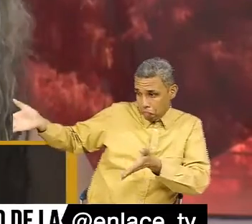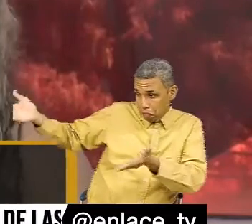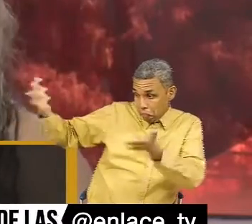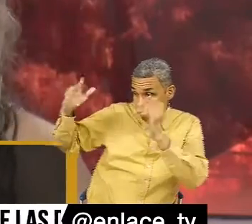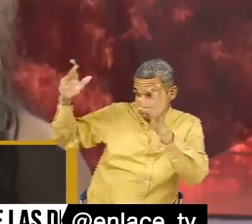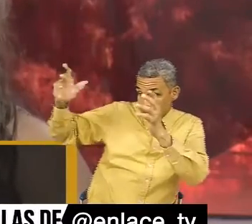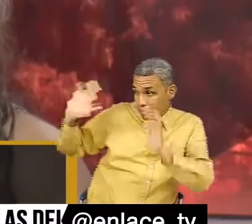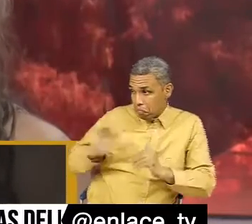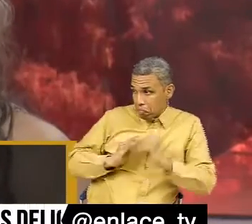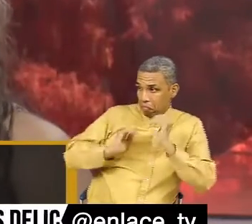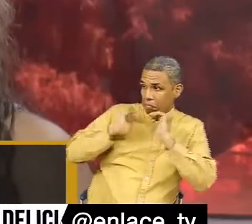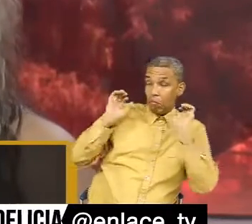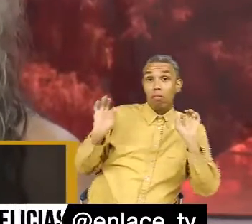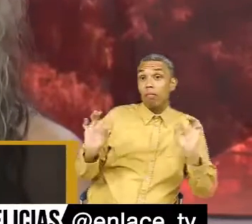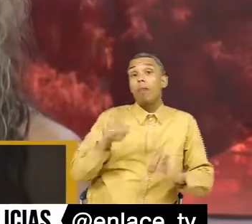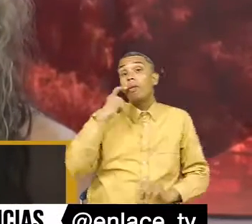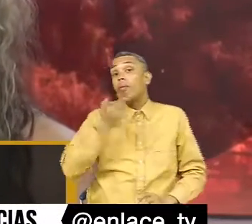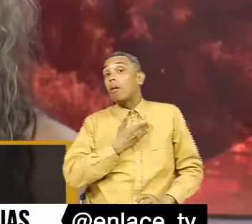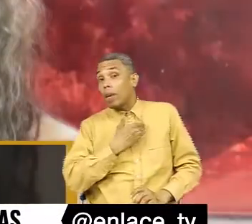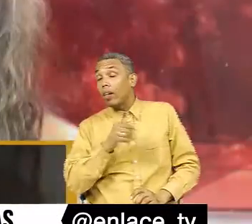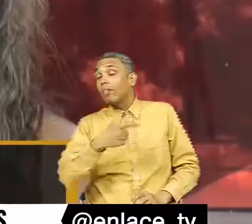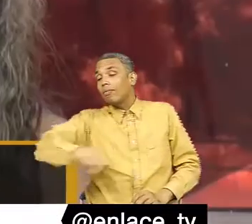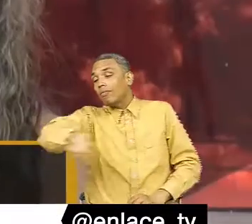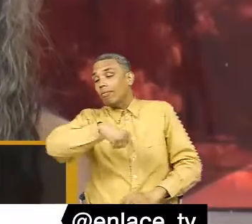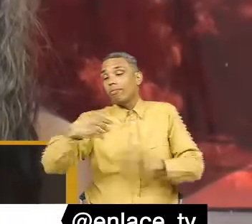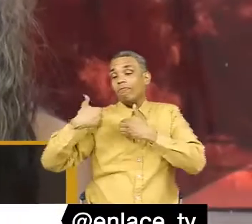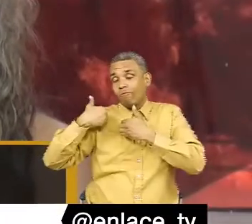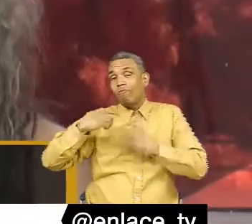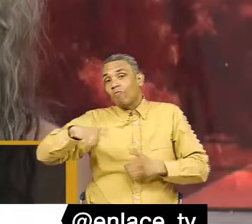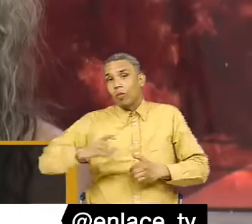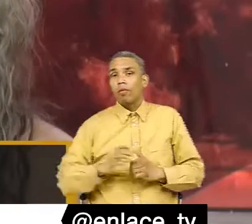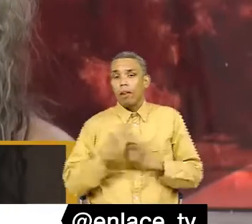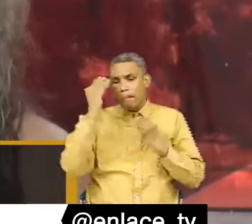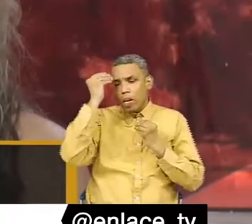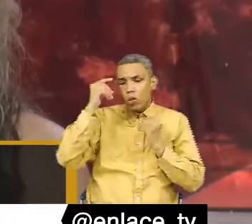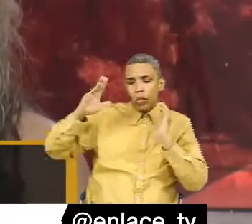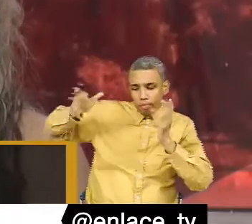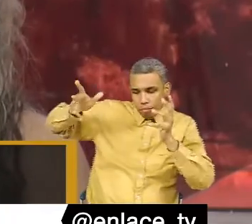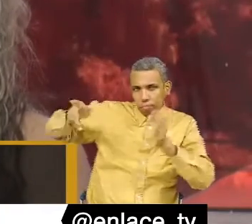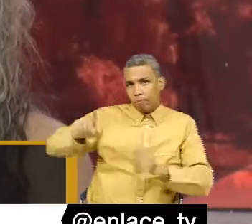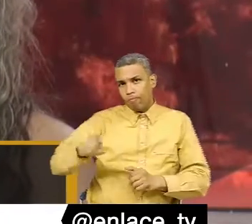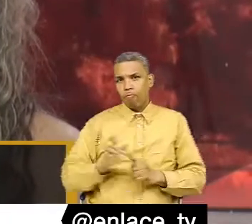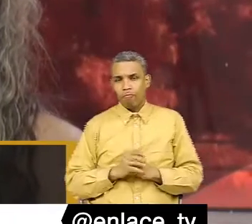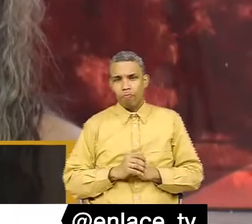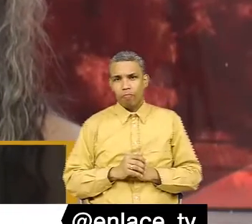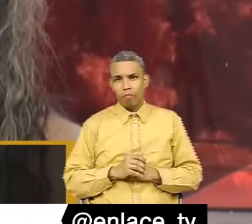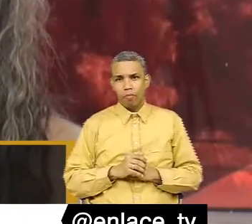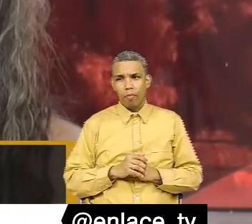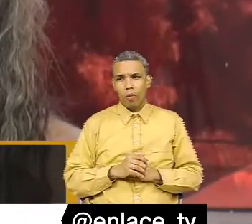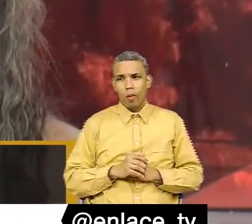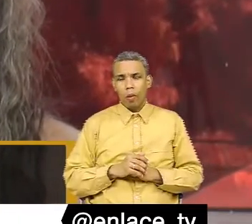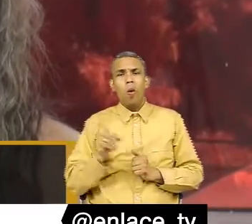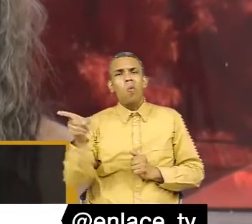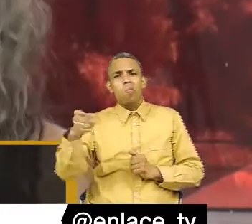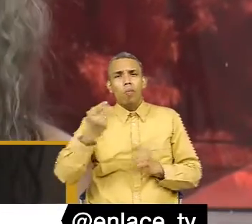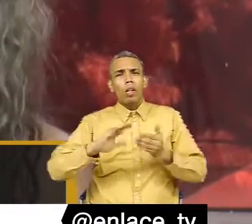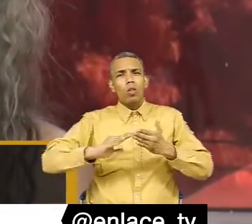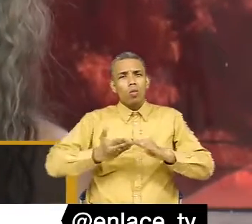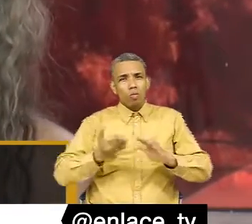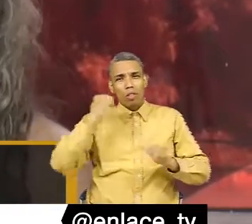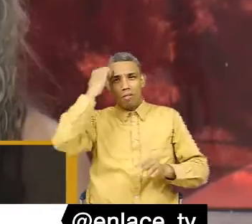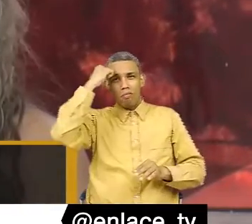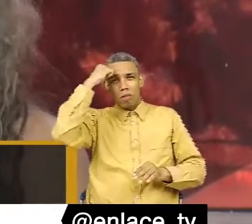una responsabilidad de todos y cada uno de nosotros. Llamado a nuestros docentes, que son las personas que frente a